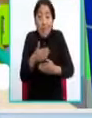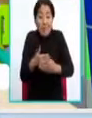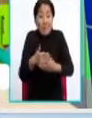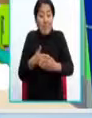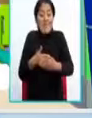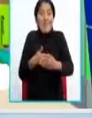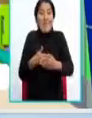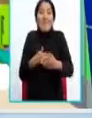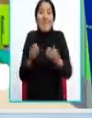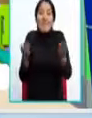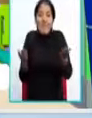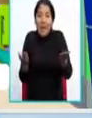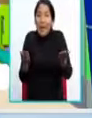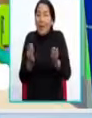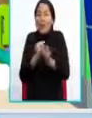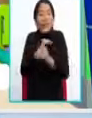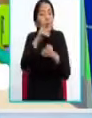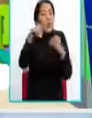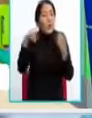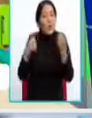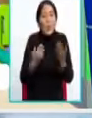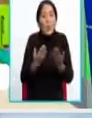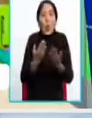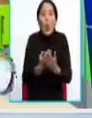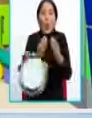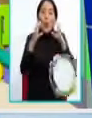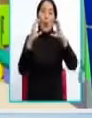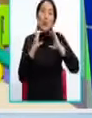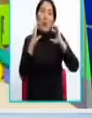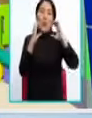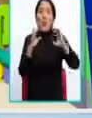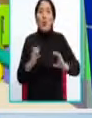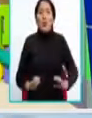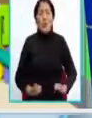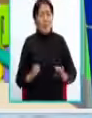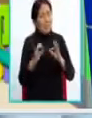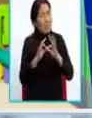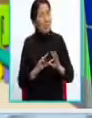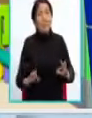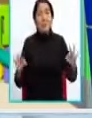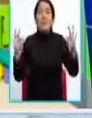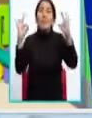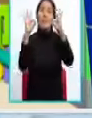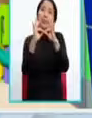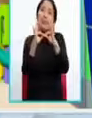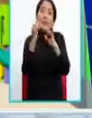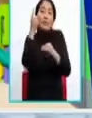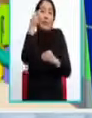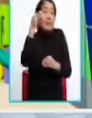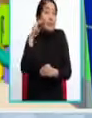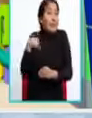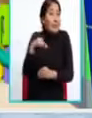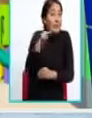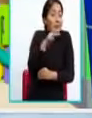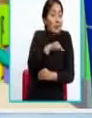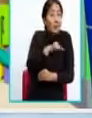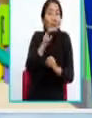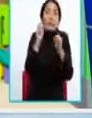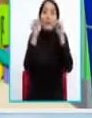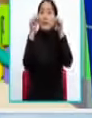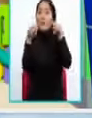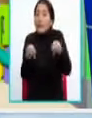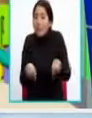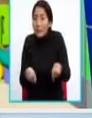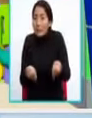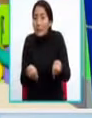puedo recordar quién, que estamos formando una generación de gente con disfunciones cognitivas serias, porque